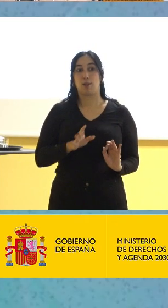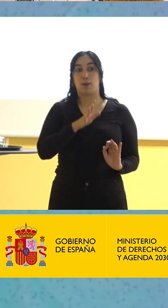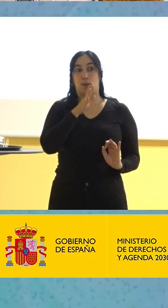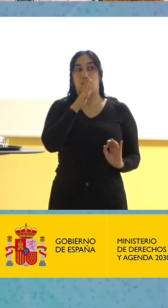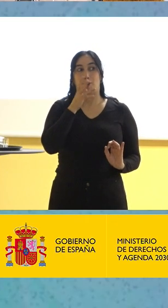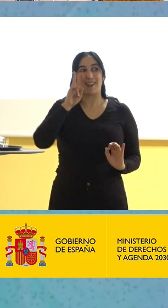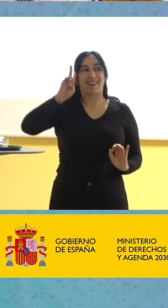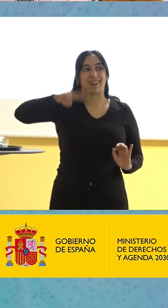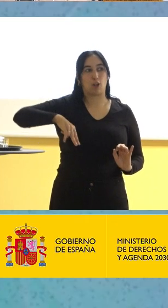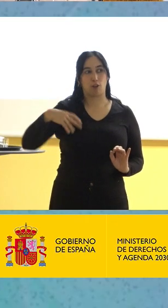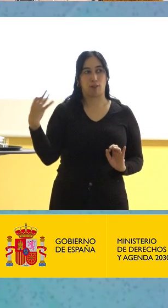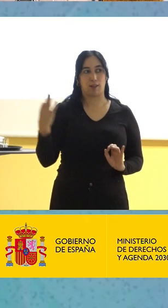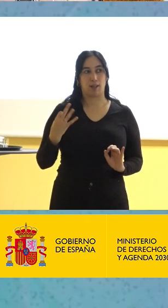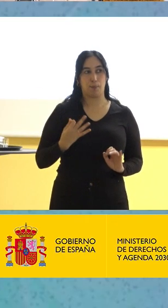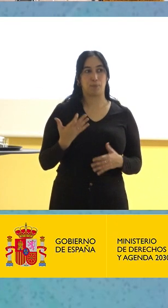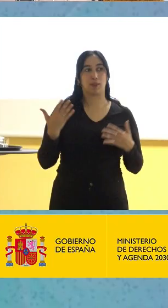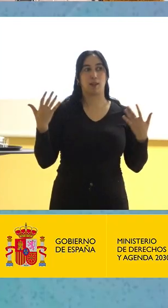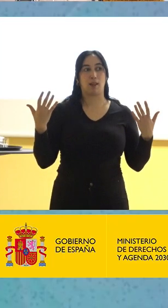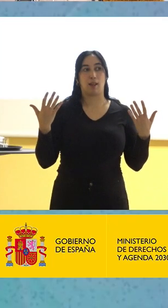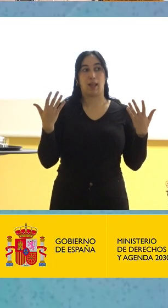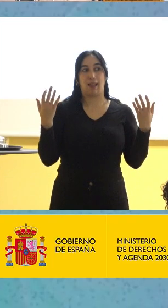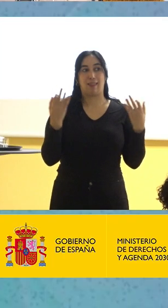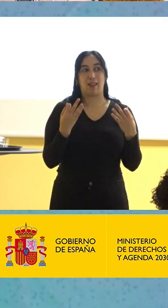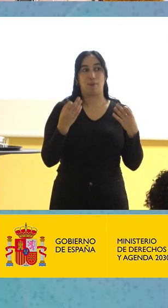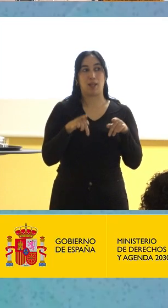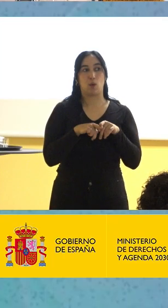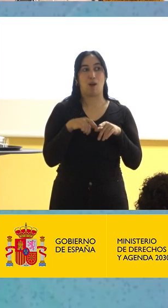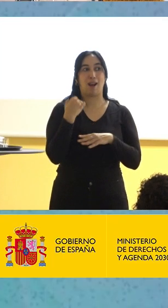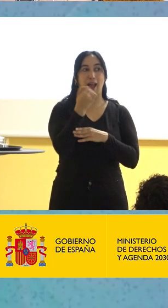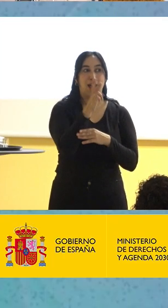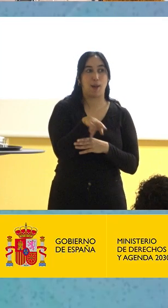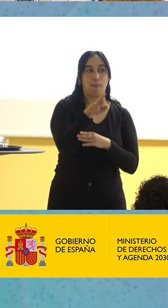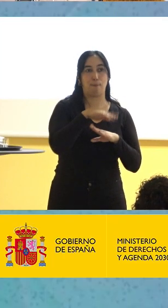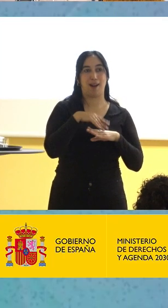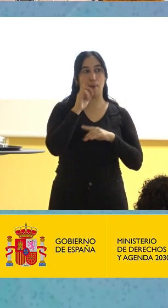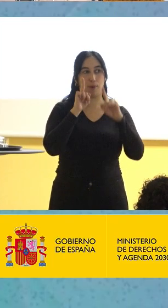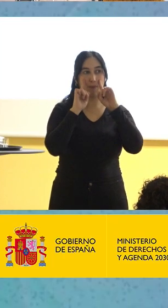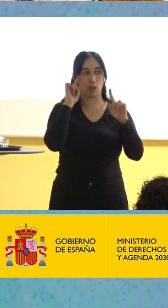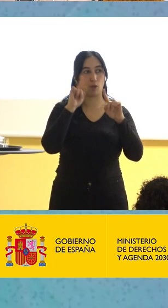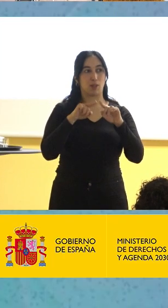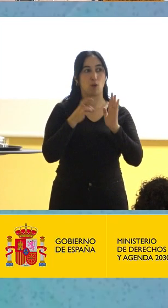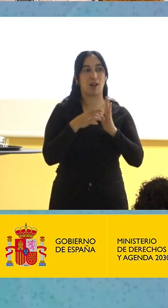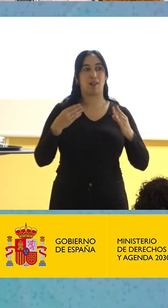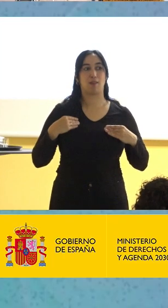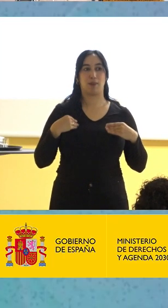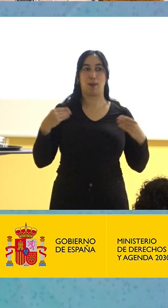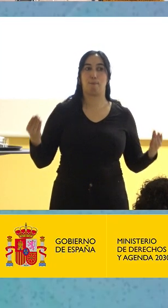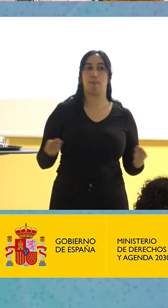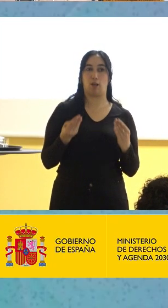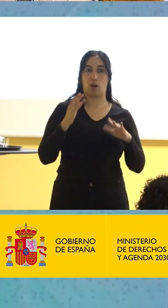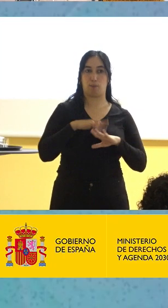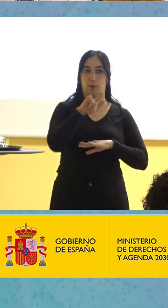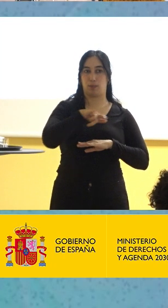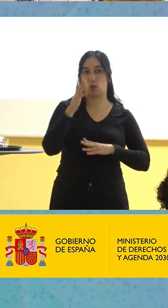se reconoce, ¿no? Que tiene que haber un refuerzo de la prevención para mejorar la calidad de vida de las personas